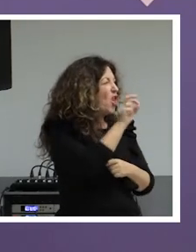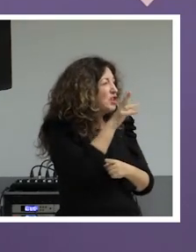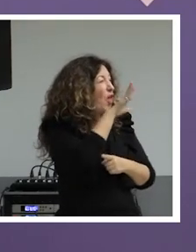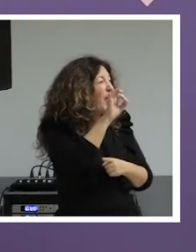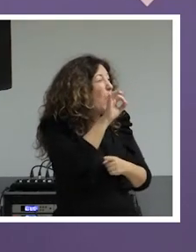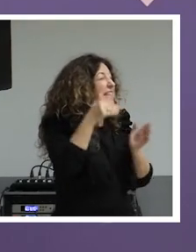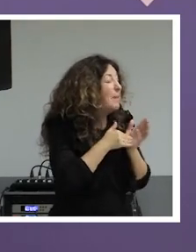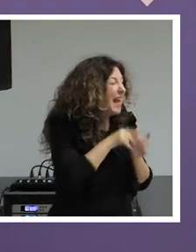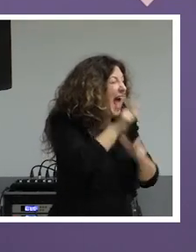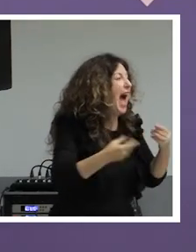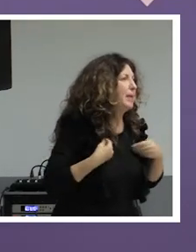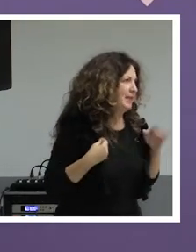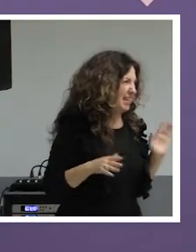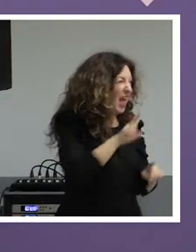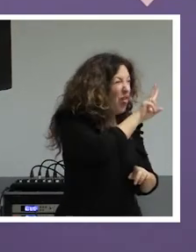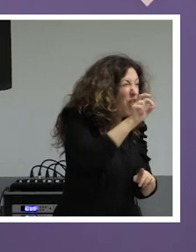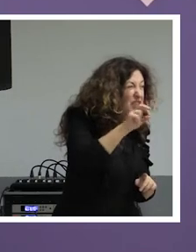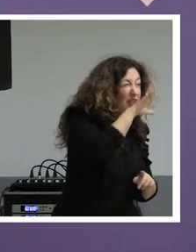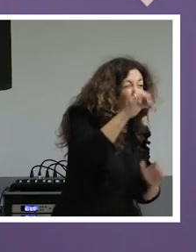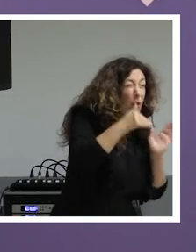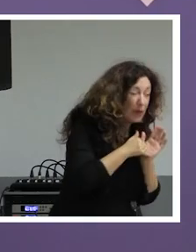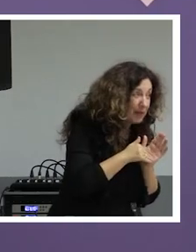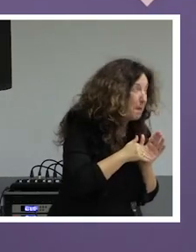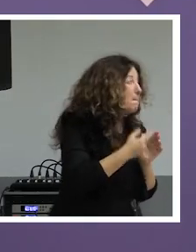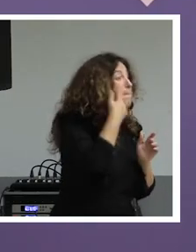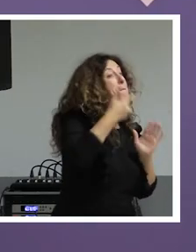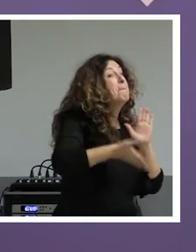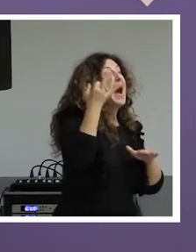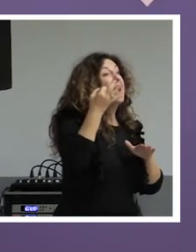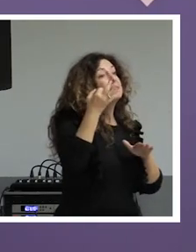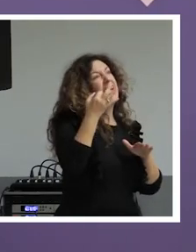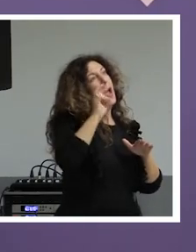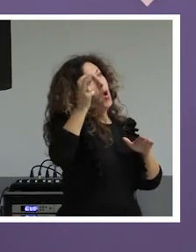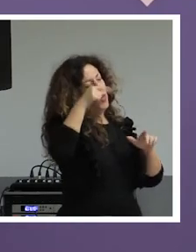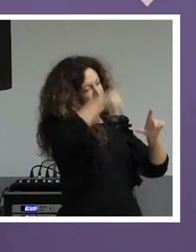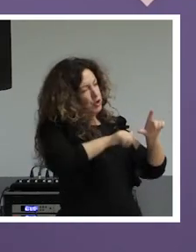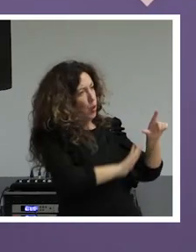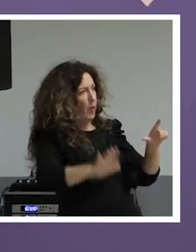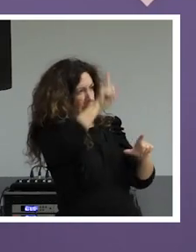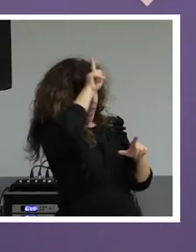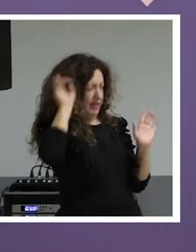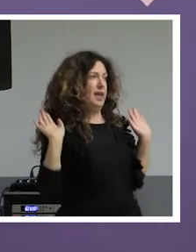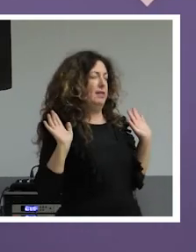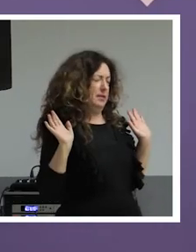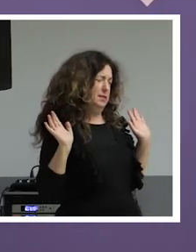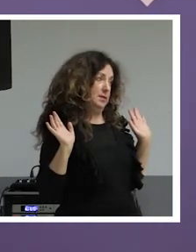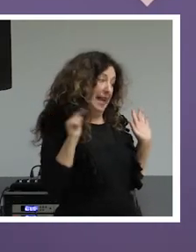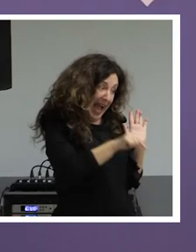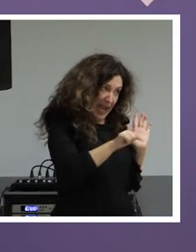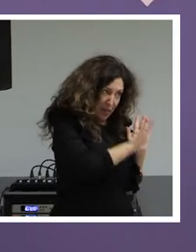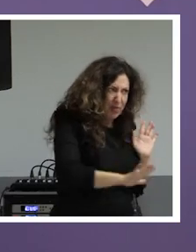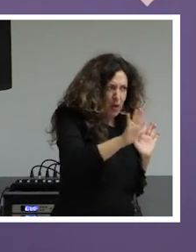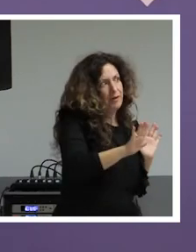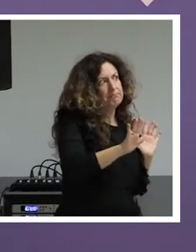hacerlo en barrabanchel por ponernos un ejemplo ahí en el último censo casi 250.000 o 250